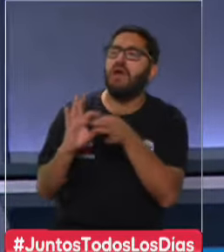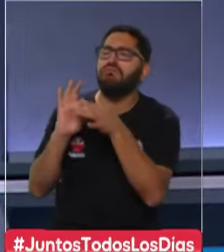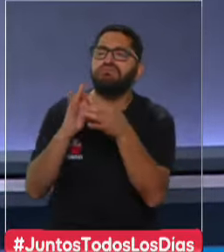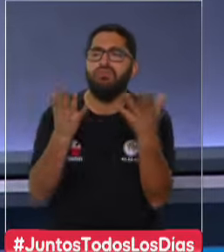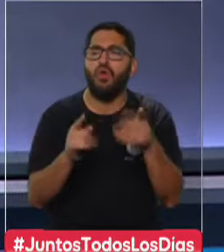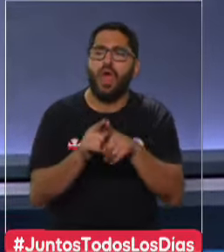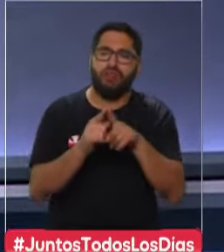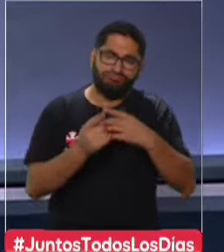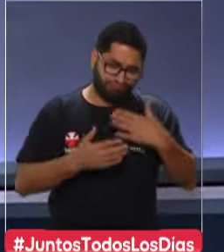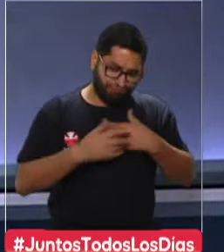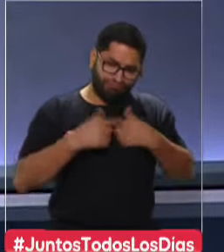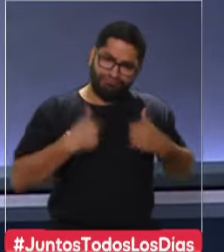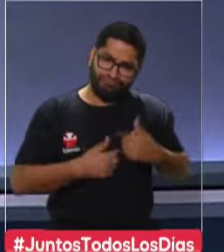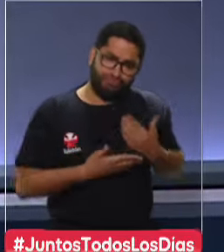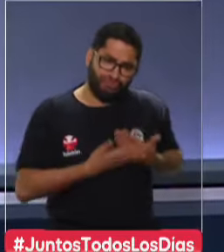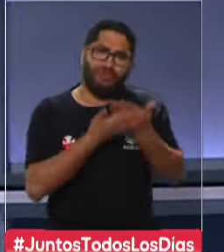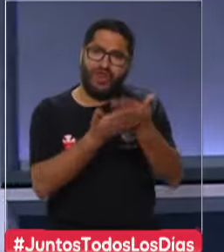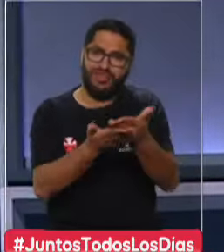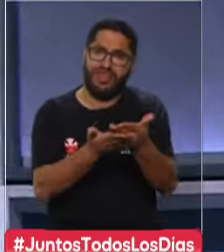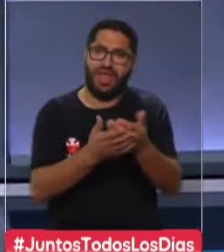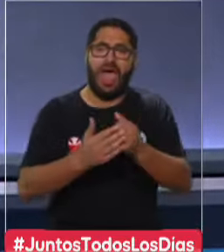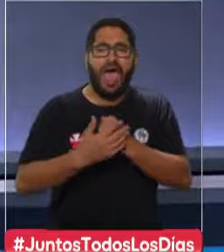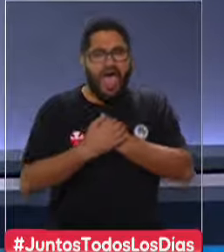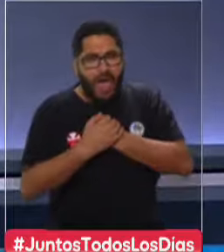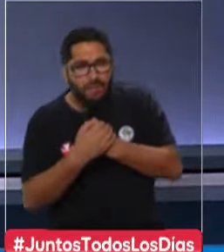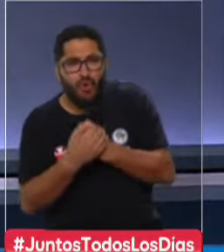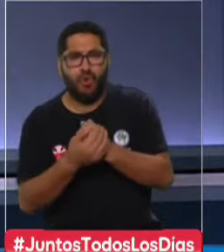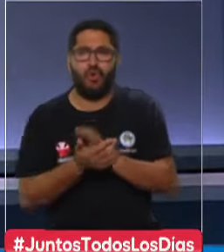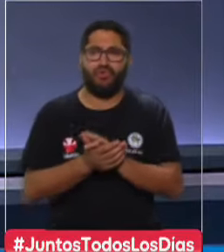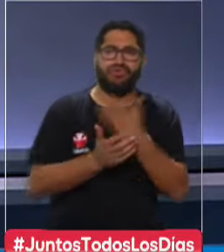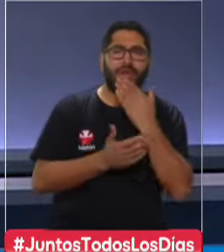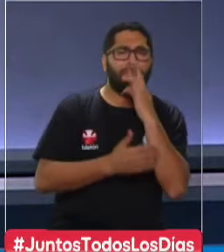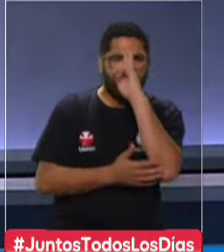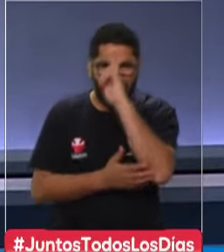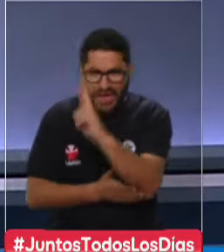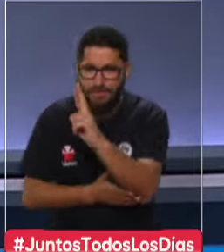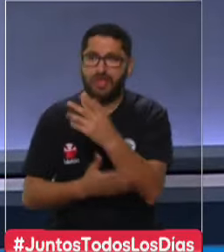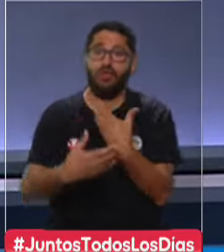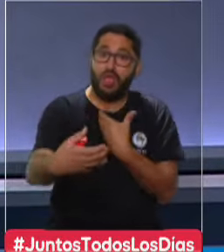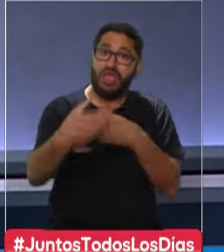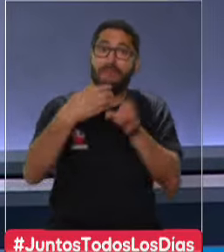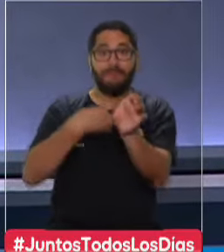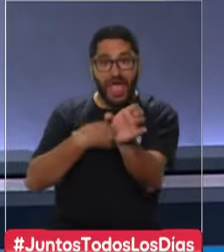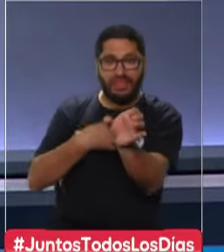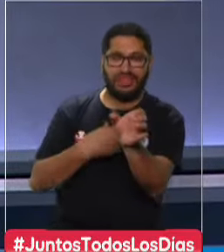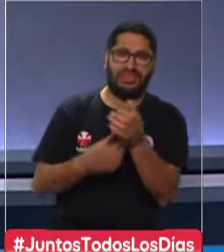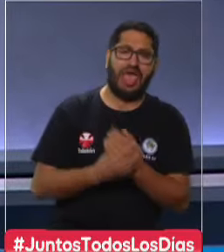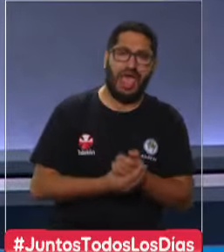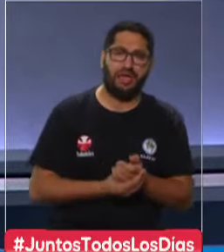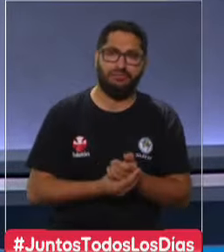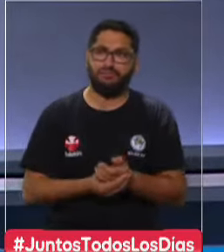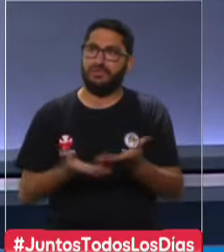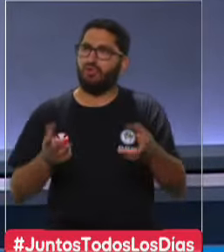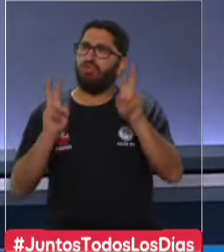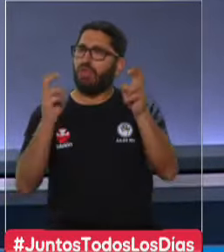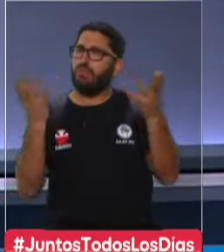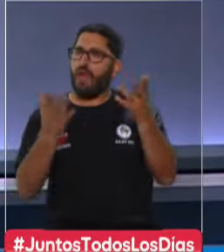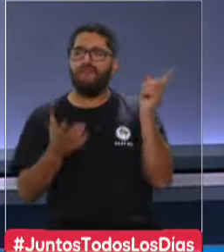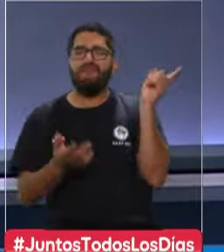amor, de respeto, de ponerse en el lugar del otro, de empatía. Pero finalmente todo tiene que ver con la unidad.